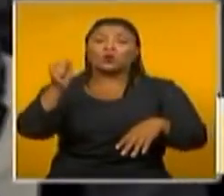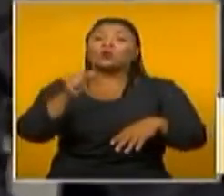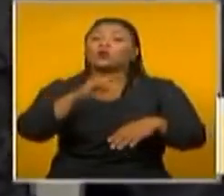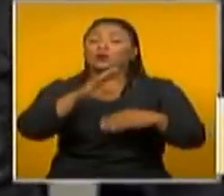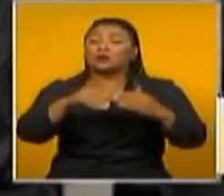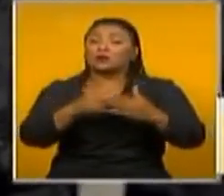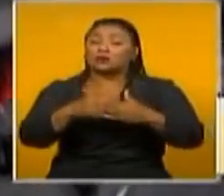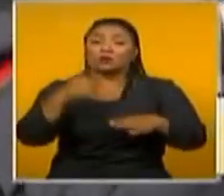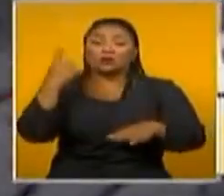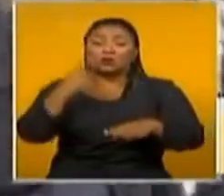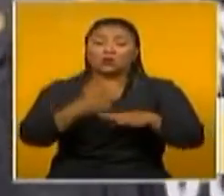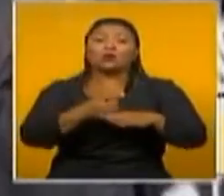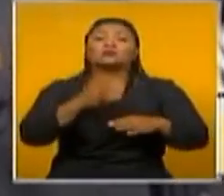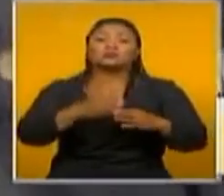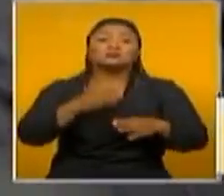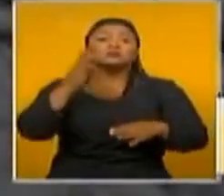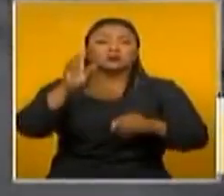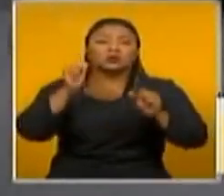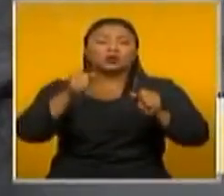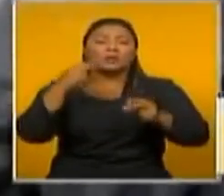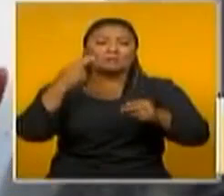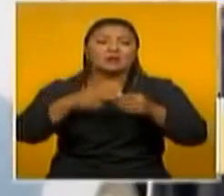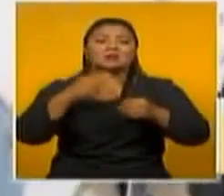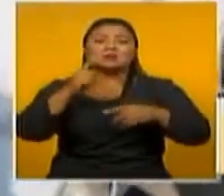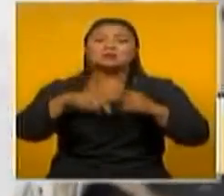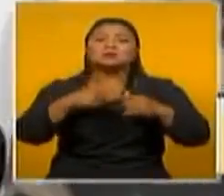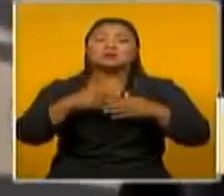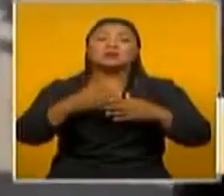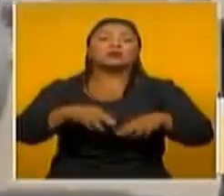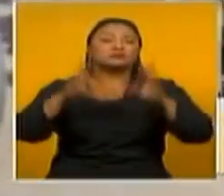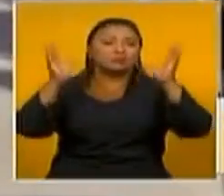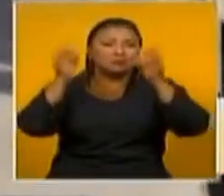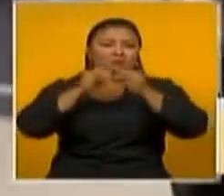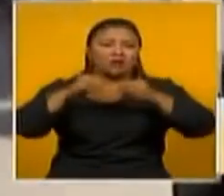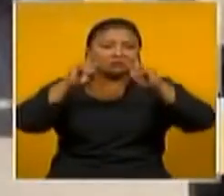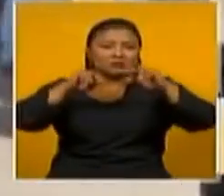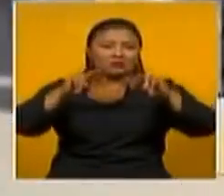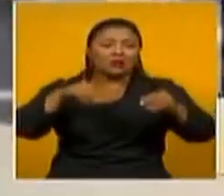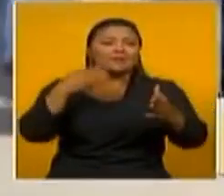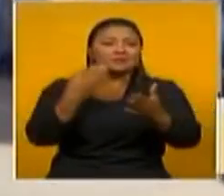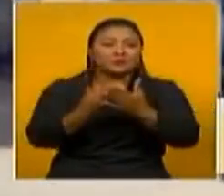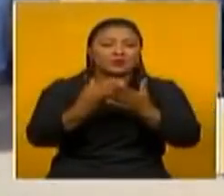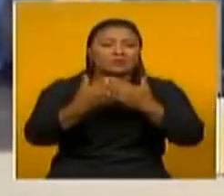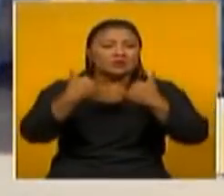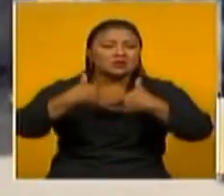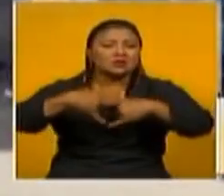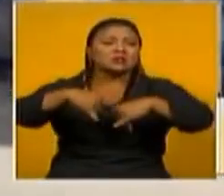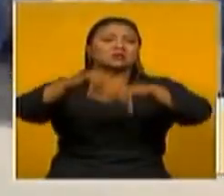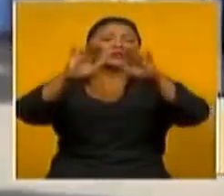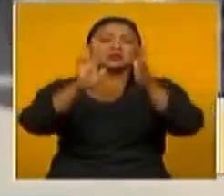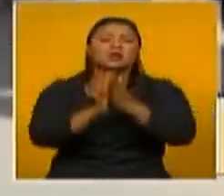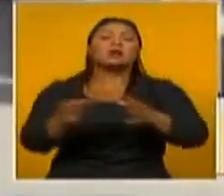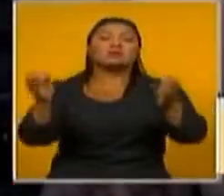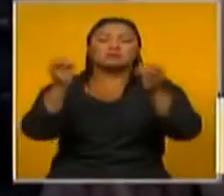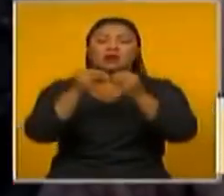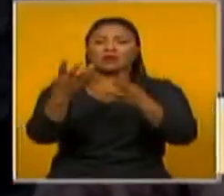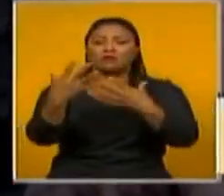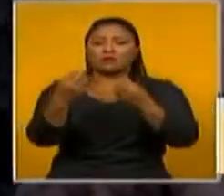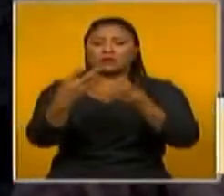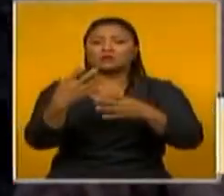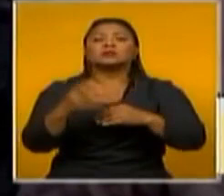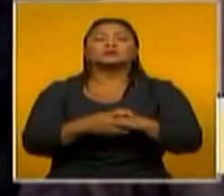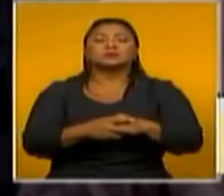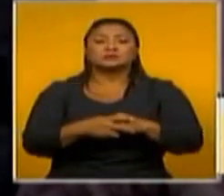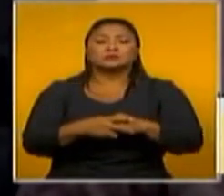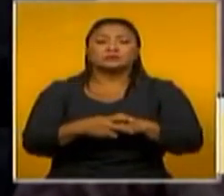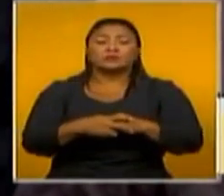del Orden Humo formaron parte de este operativo, donde se logró recabar pruebas que permitirán seguir avanzando en los procesos investigativos. La